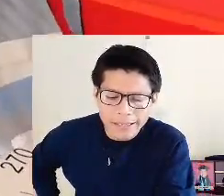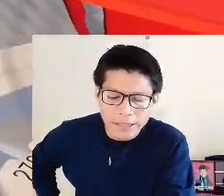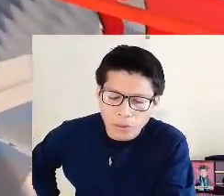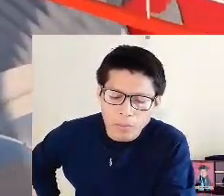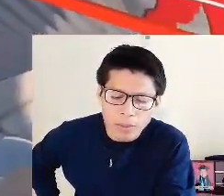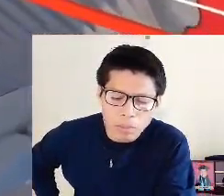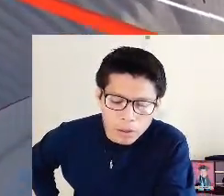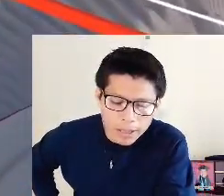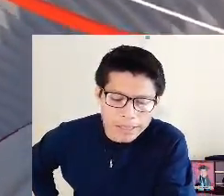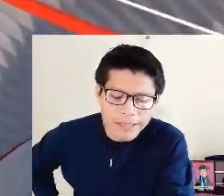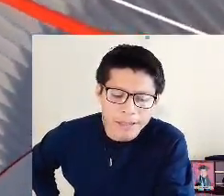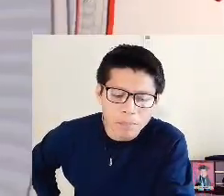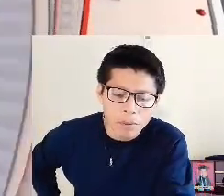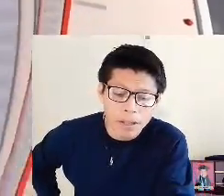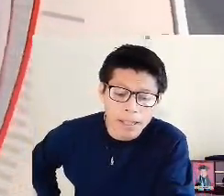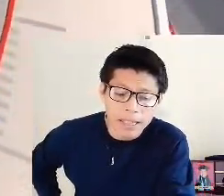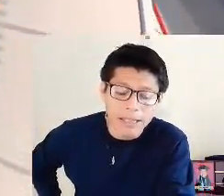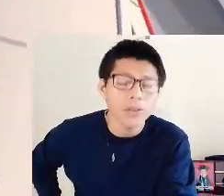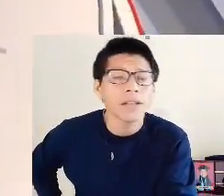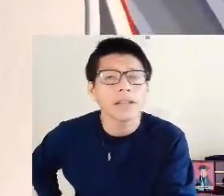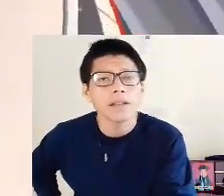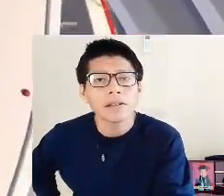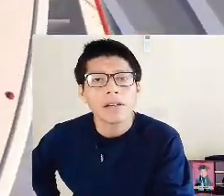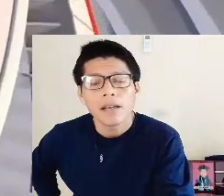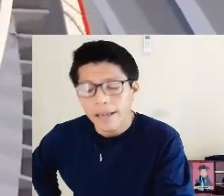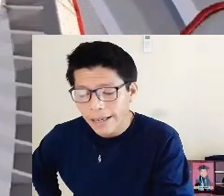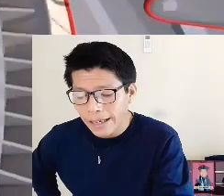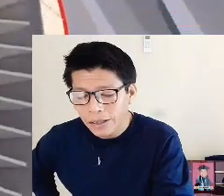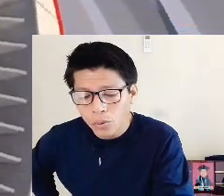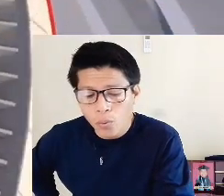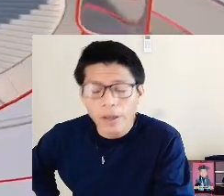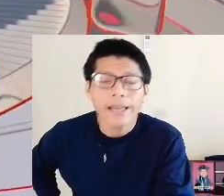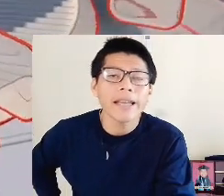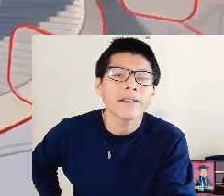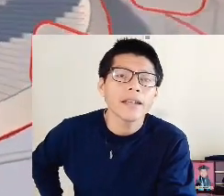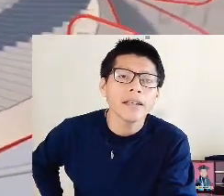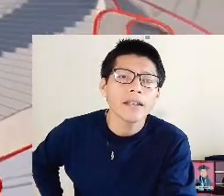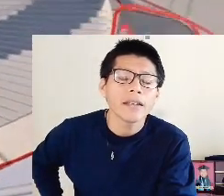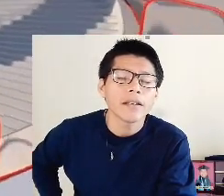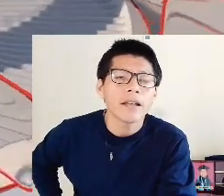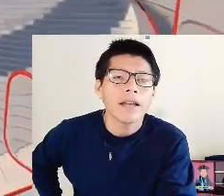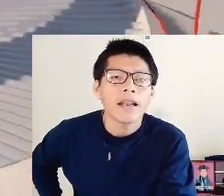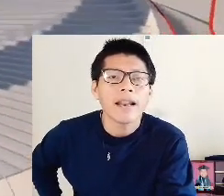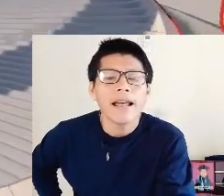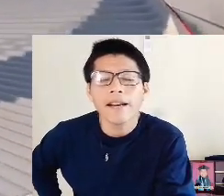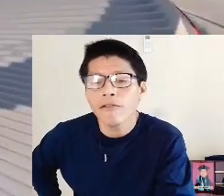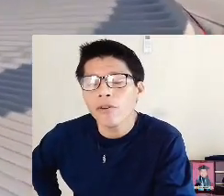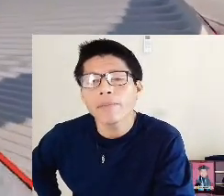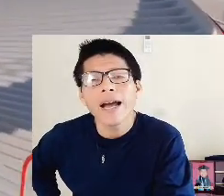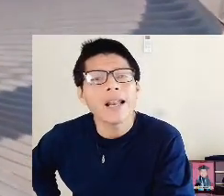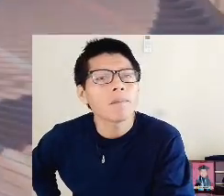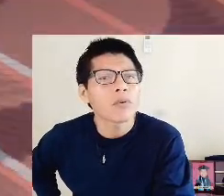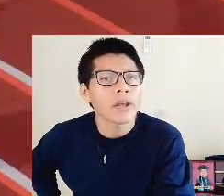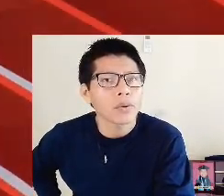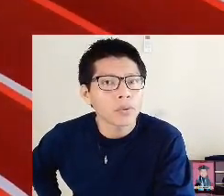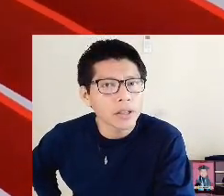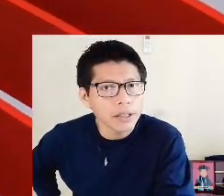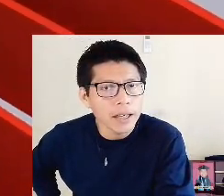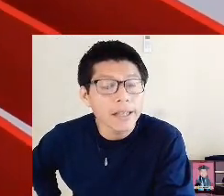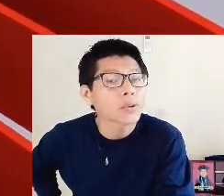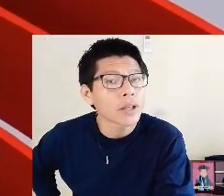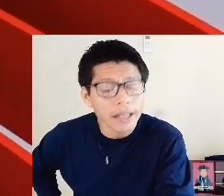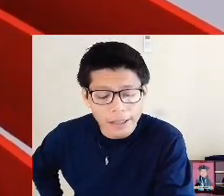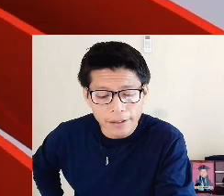es de suma importancia porque señores es urgente la reforma al